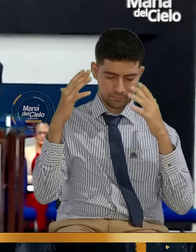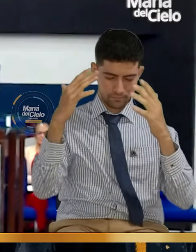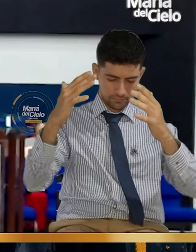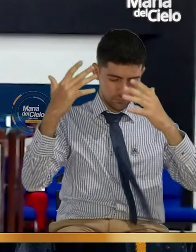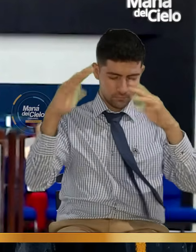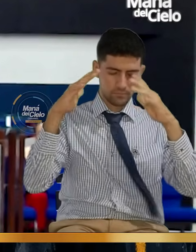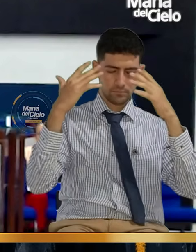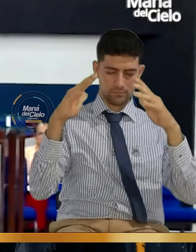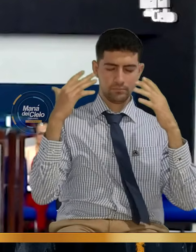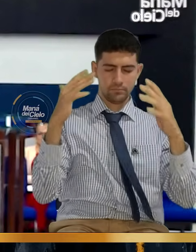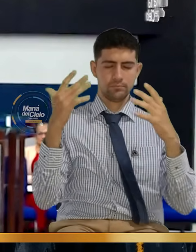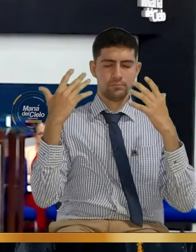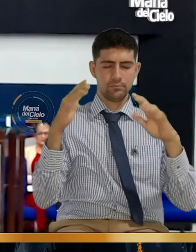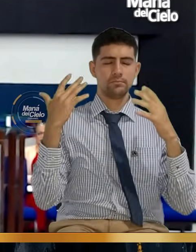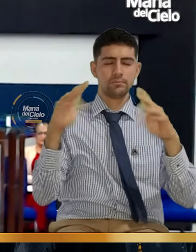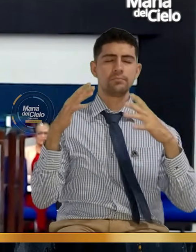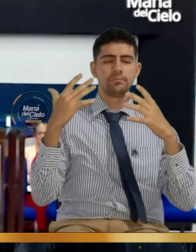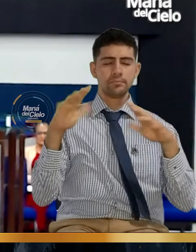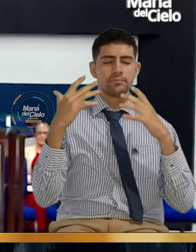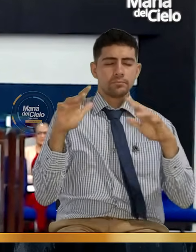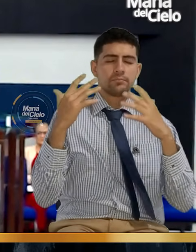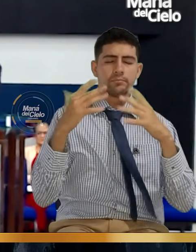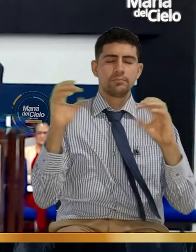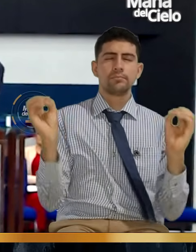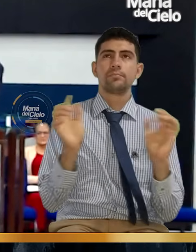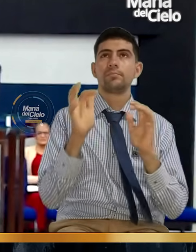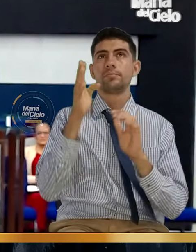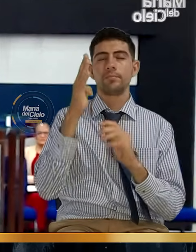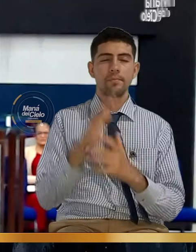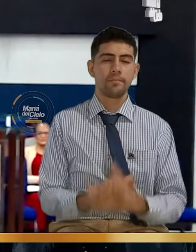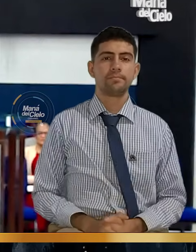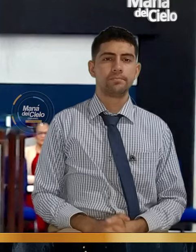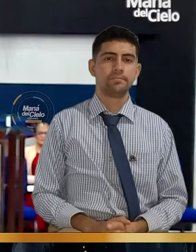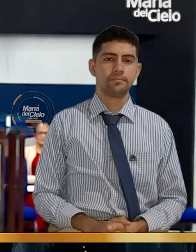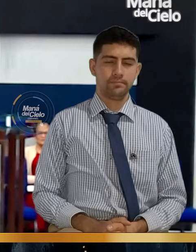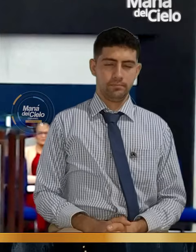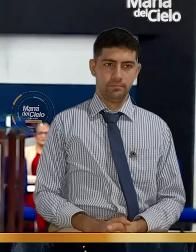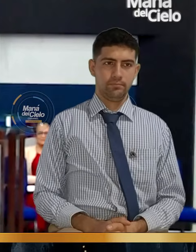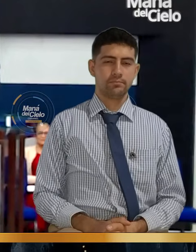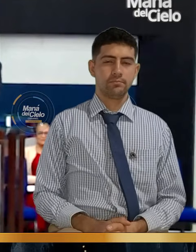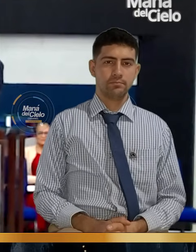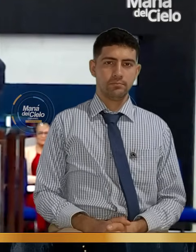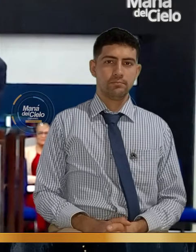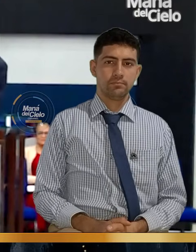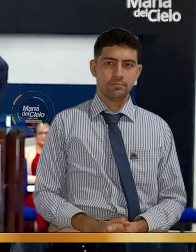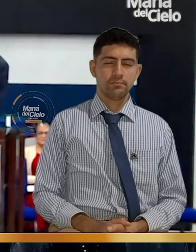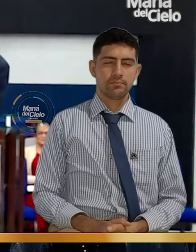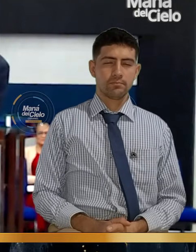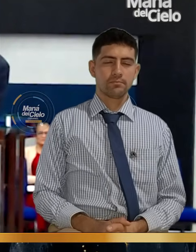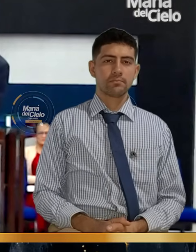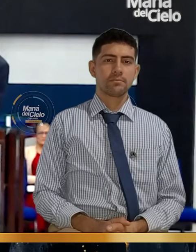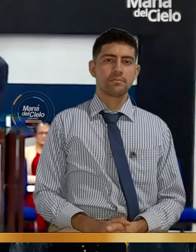Adán estaba contento con su mujer, Dios los casó, los bendijo y les dijo: multiplíquense. Y vino Adán,